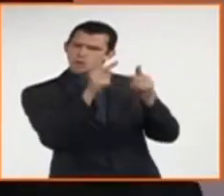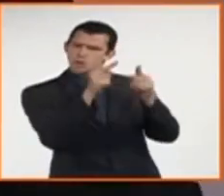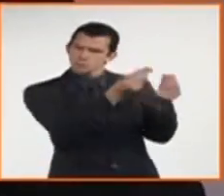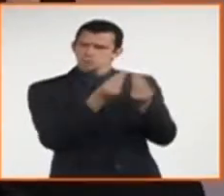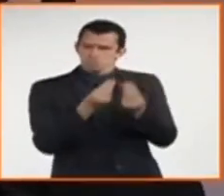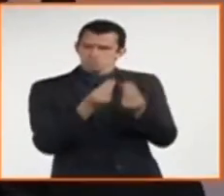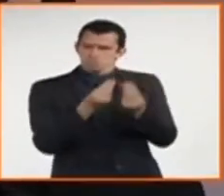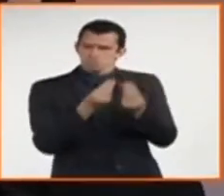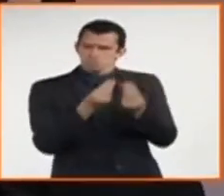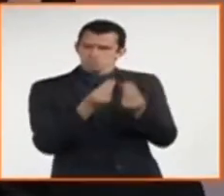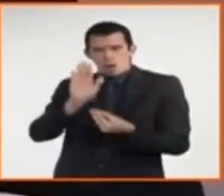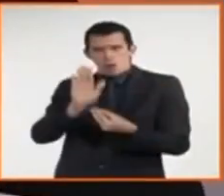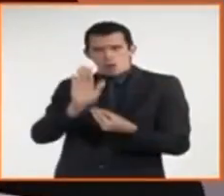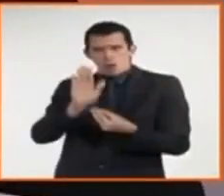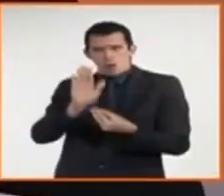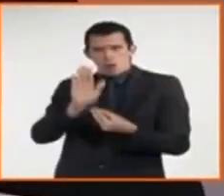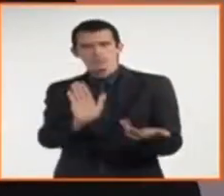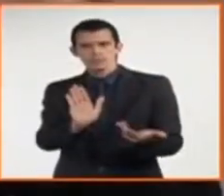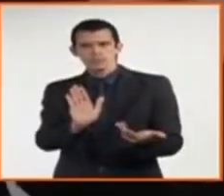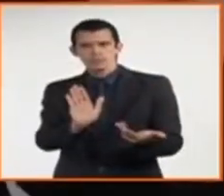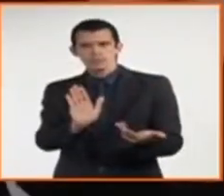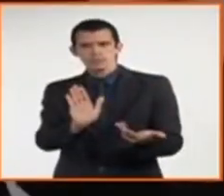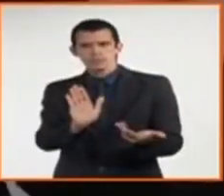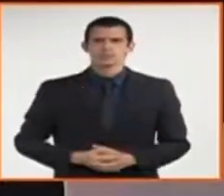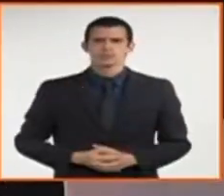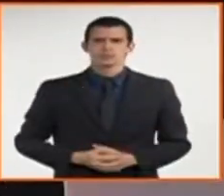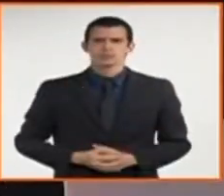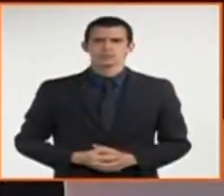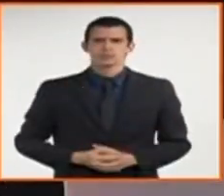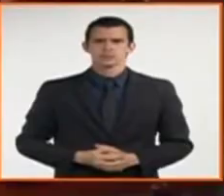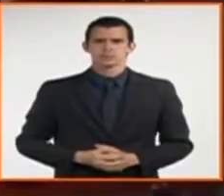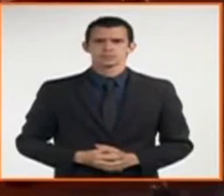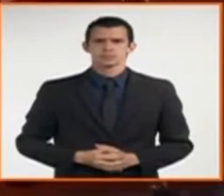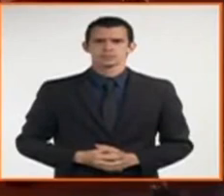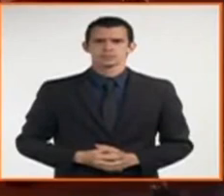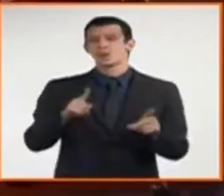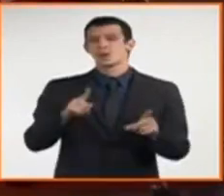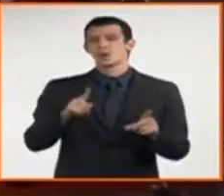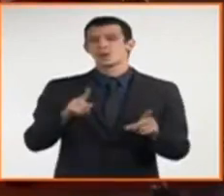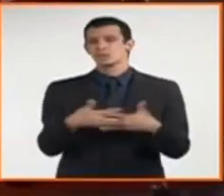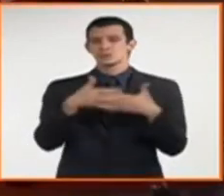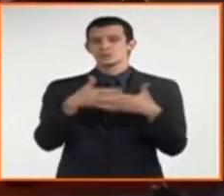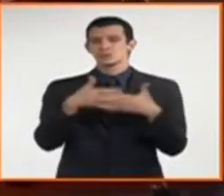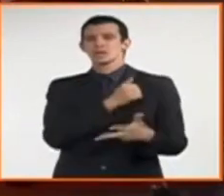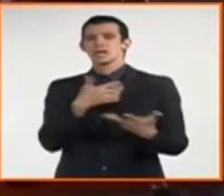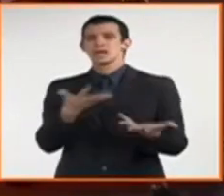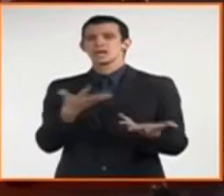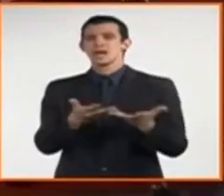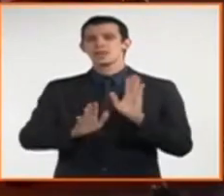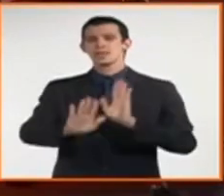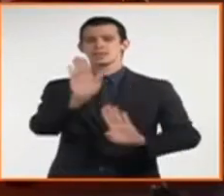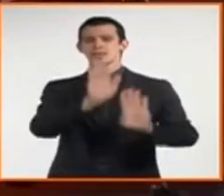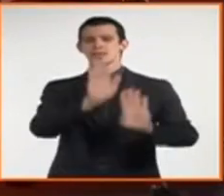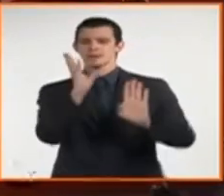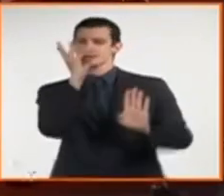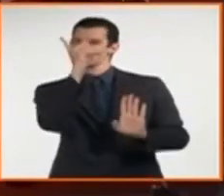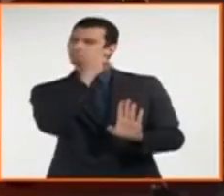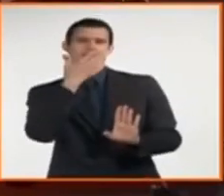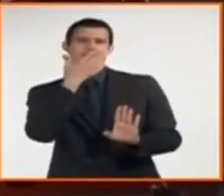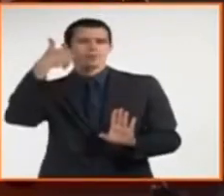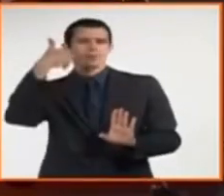una caricatura del mundo lo que conoce la gente son los estereotipos santa palabras que decía lille